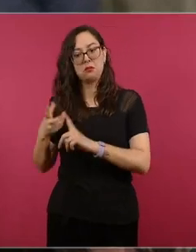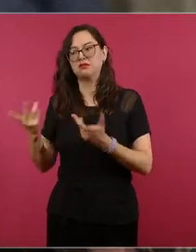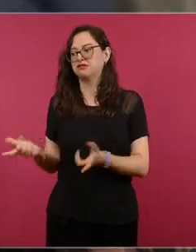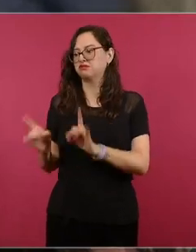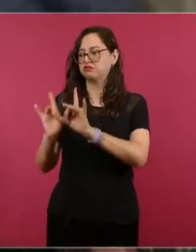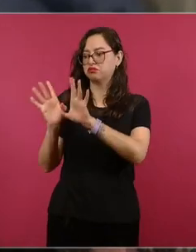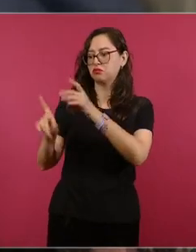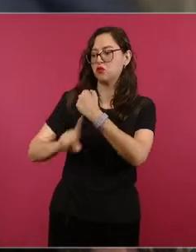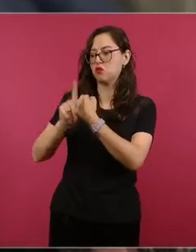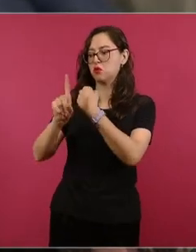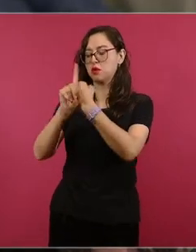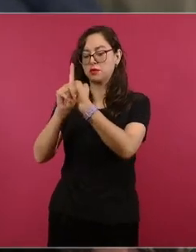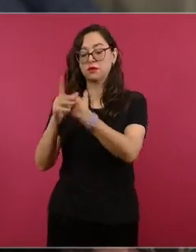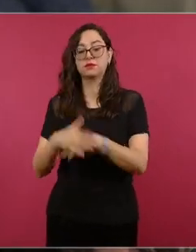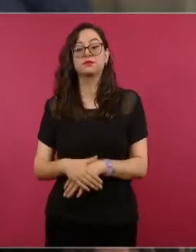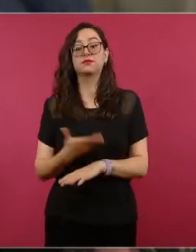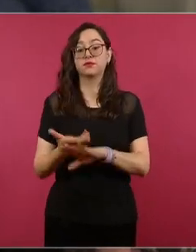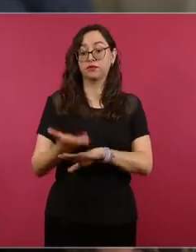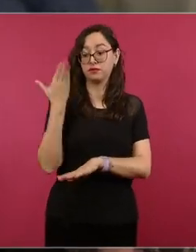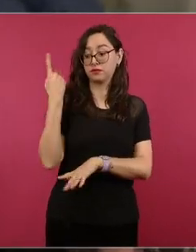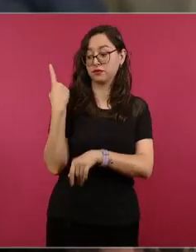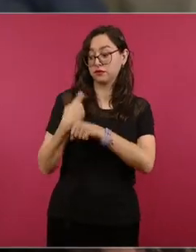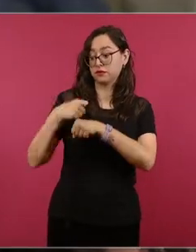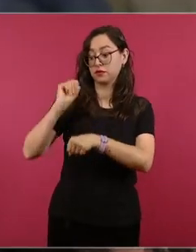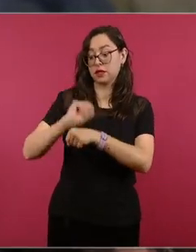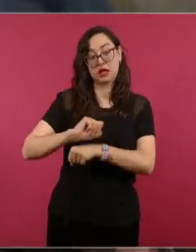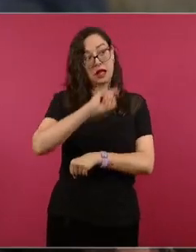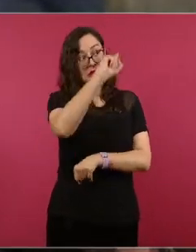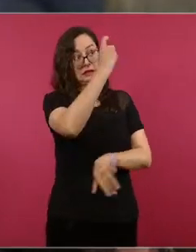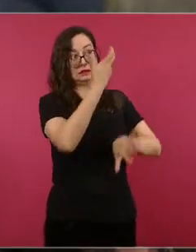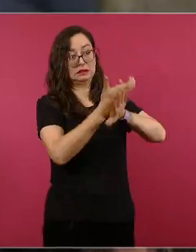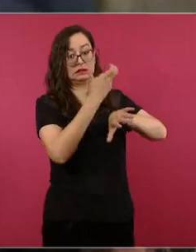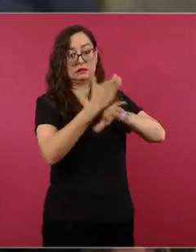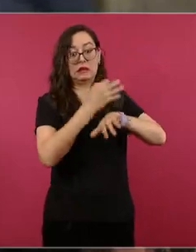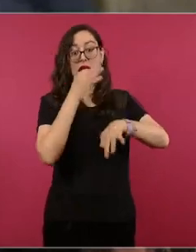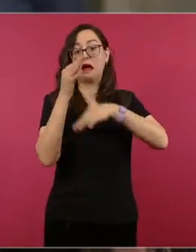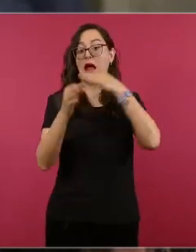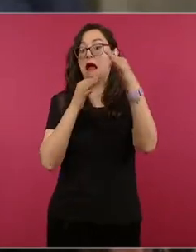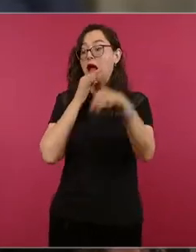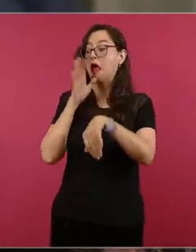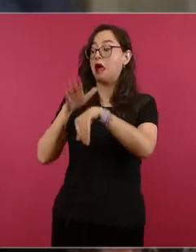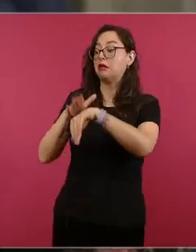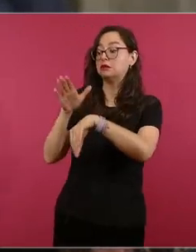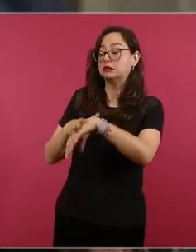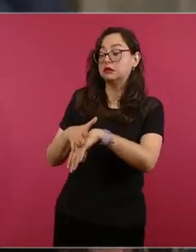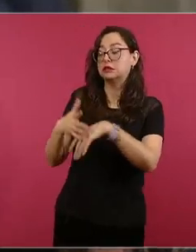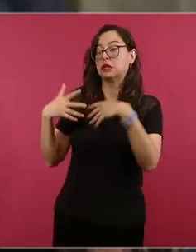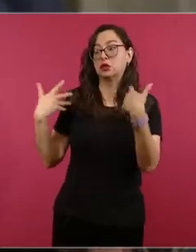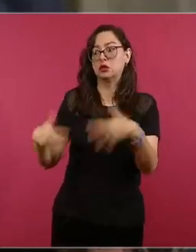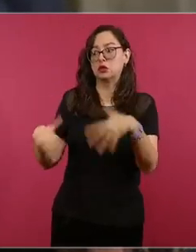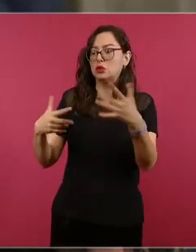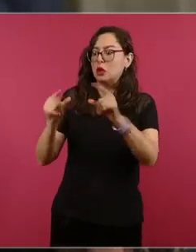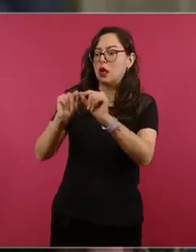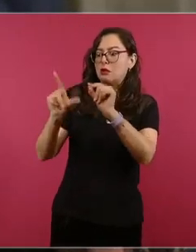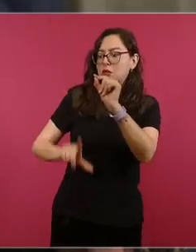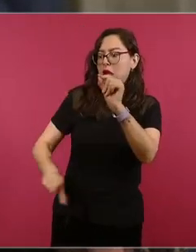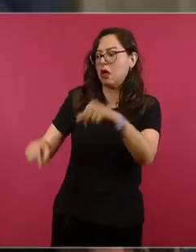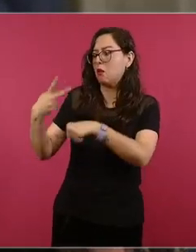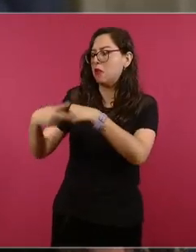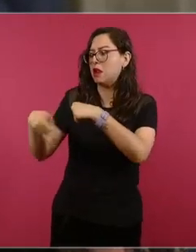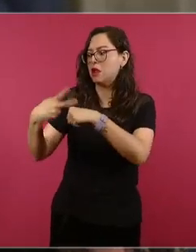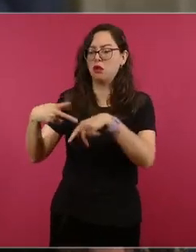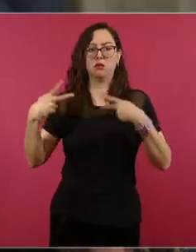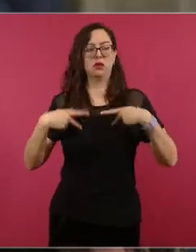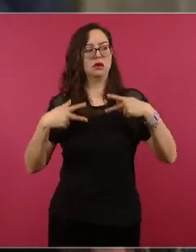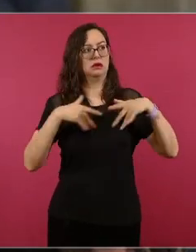parte de Estados Unidos en que México ya está en una alerta de viaje y les recomienda no viajar y tener mucho cuidado. ¿Qué respuesta